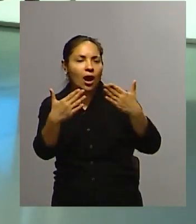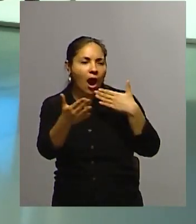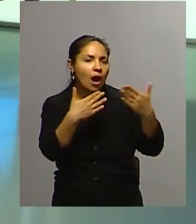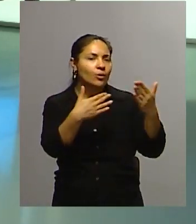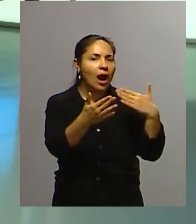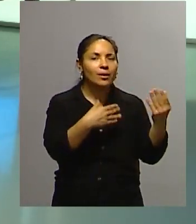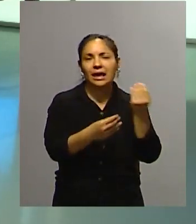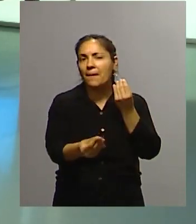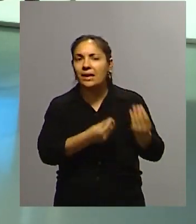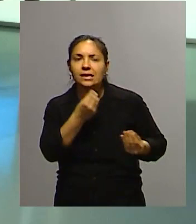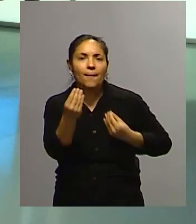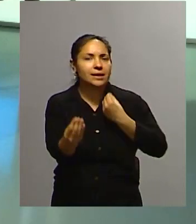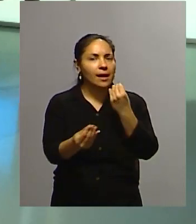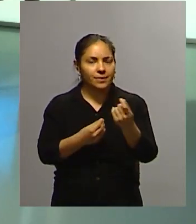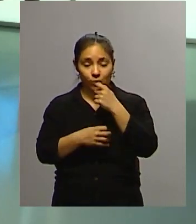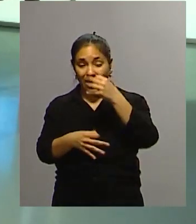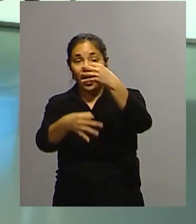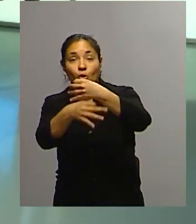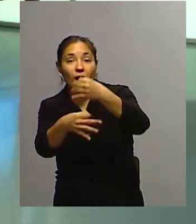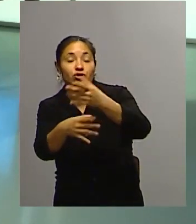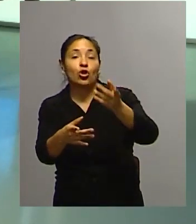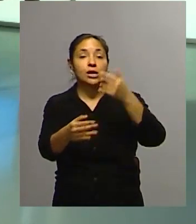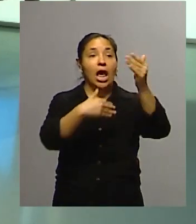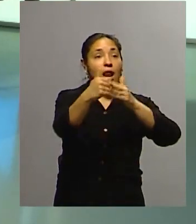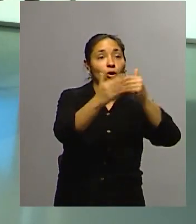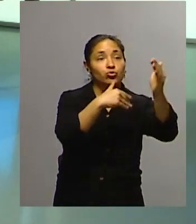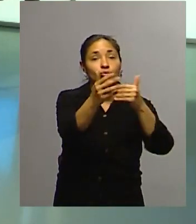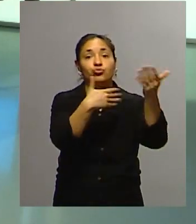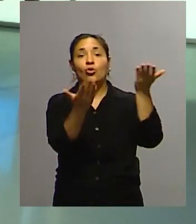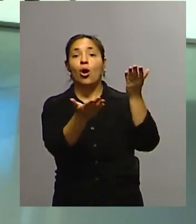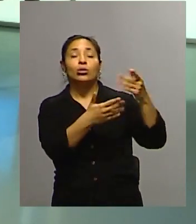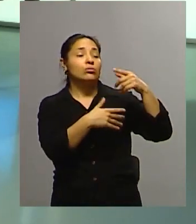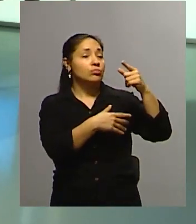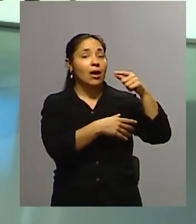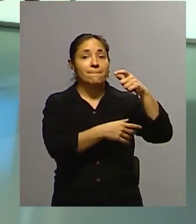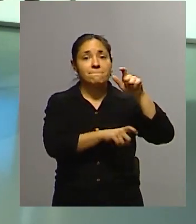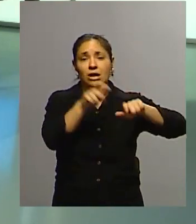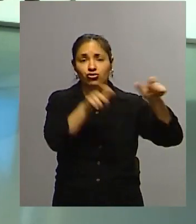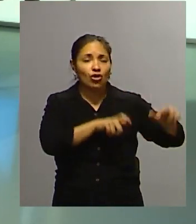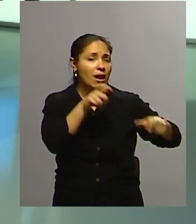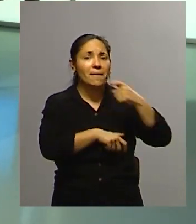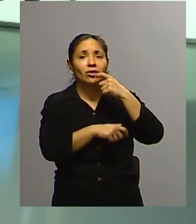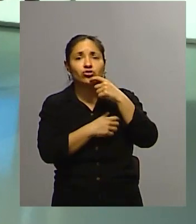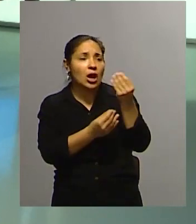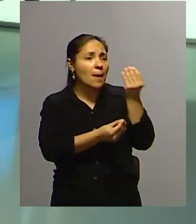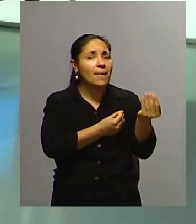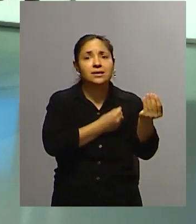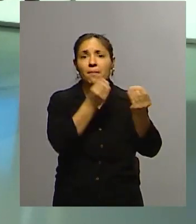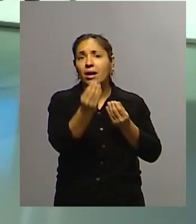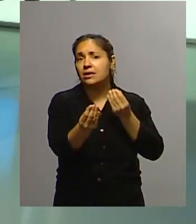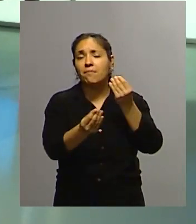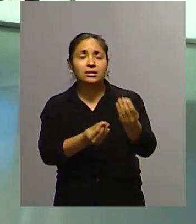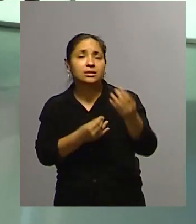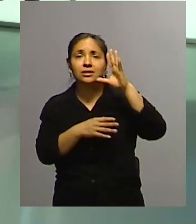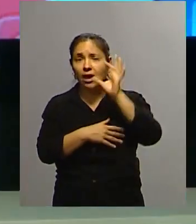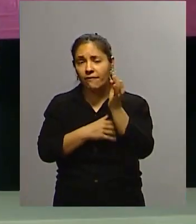a la educación, saber qué le está pasando a la construcción, saber qué le está pasando al mendocino en común, saber qué le pasa a